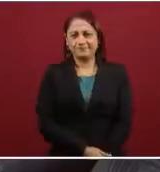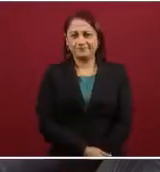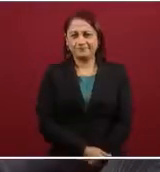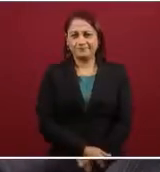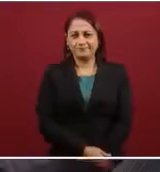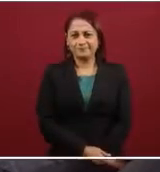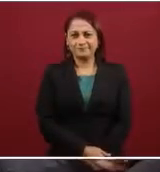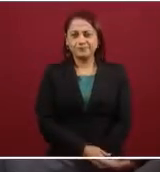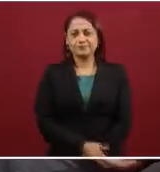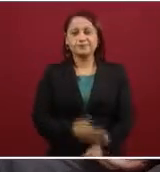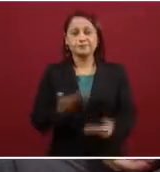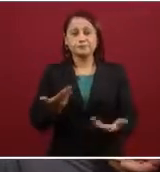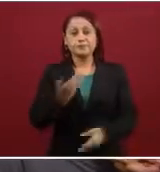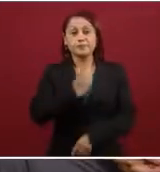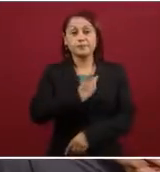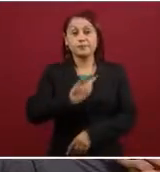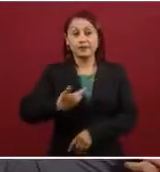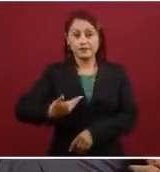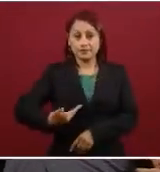en la conciliación